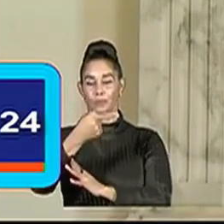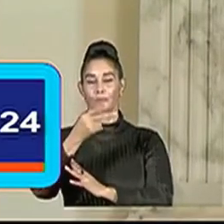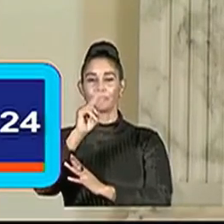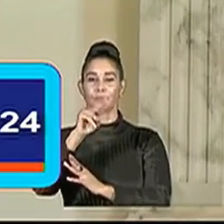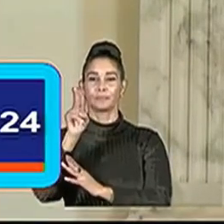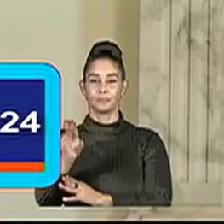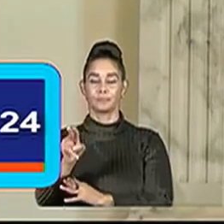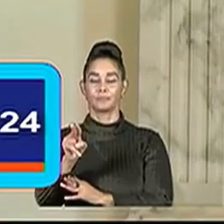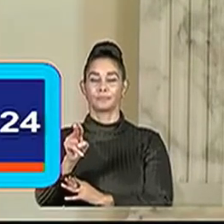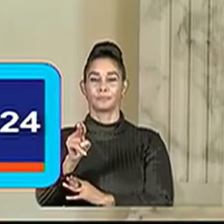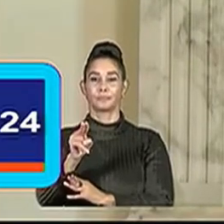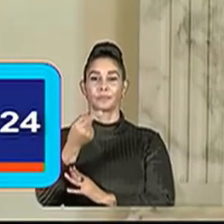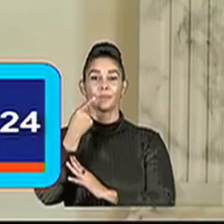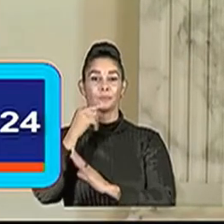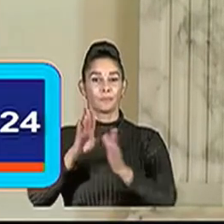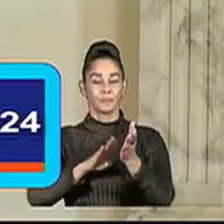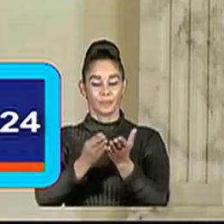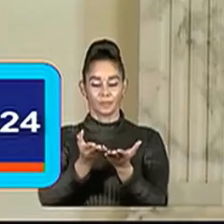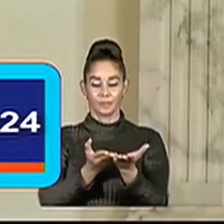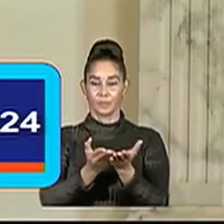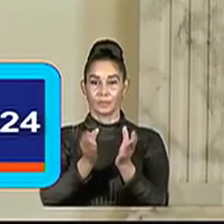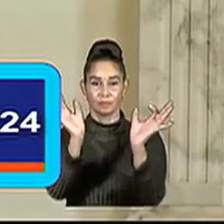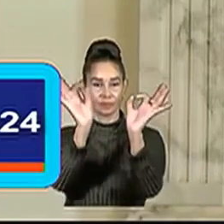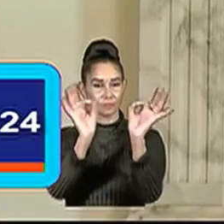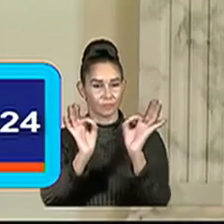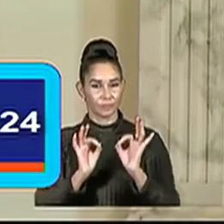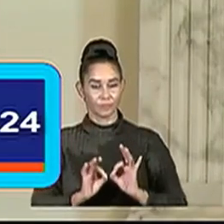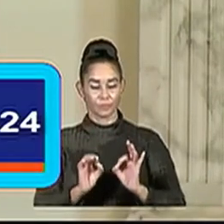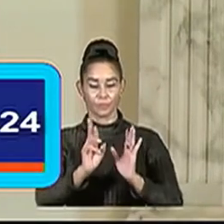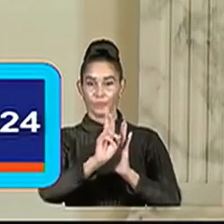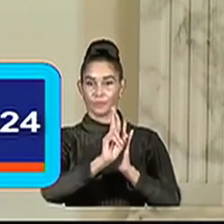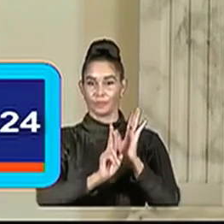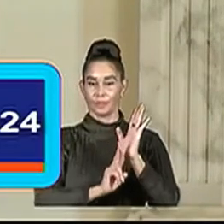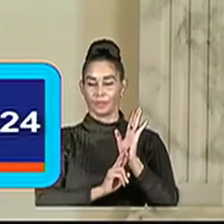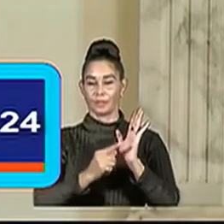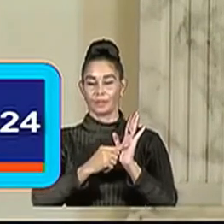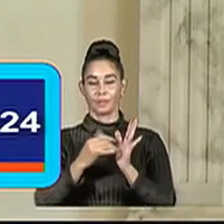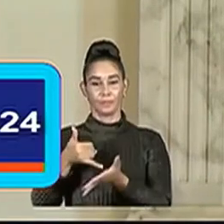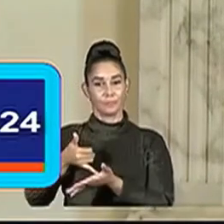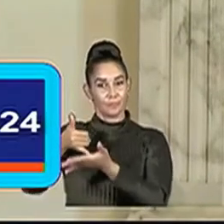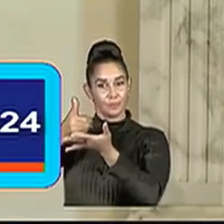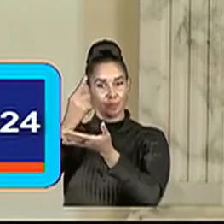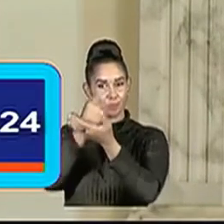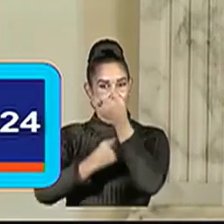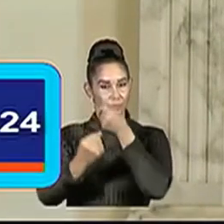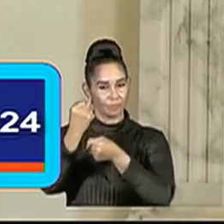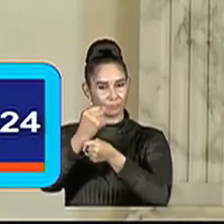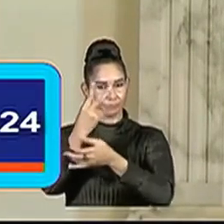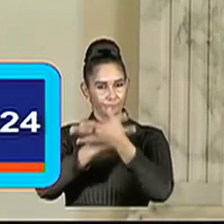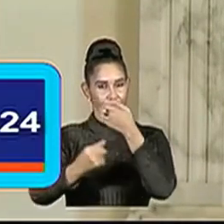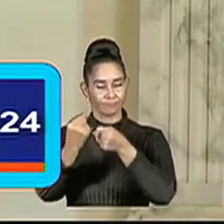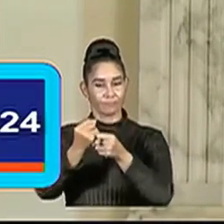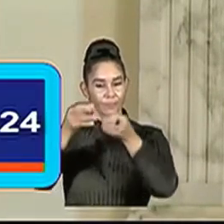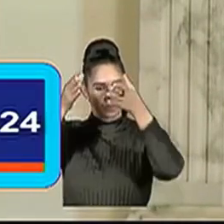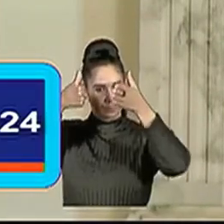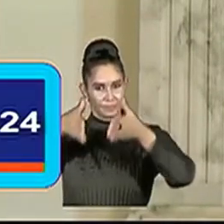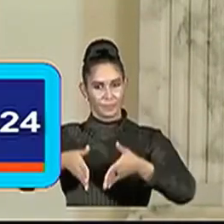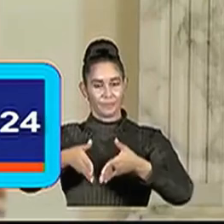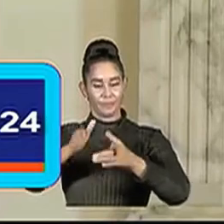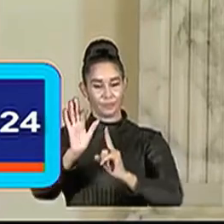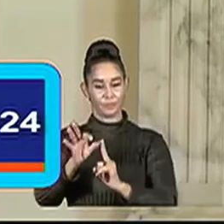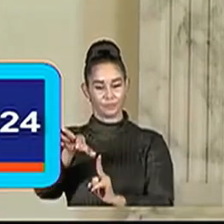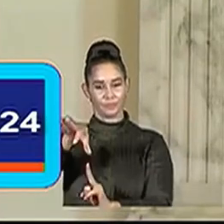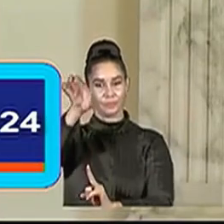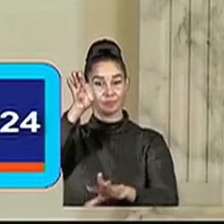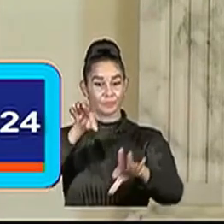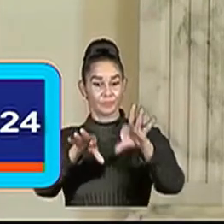122-22, mediante el cual se creó el reglamento del premio anual a la excelencia del docente de